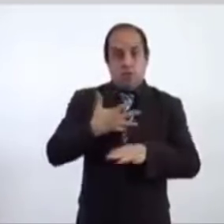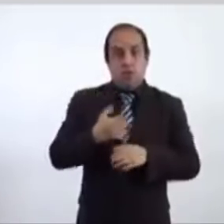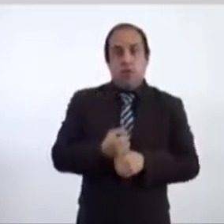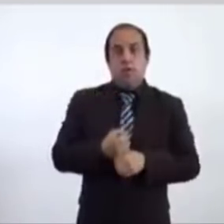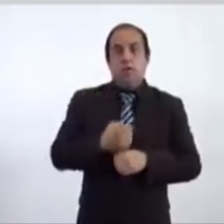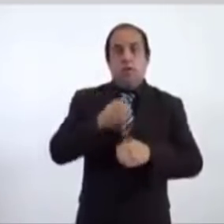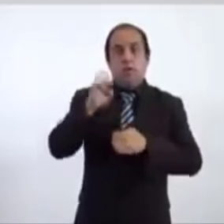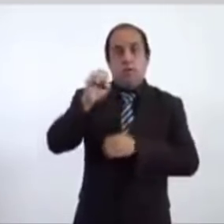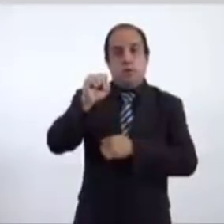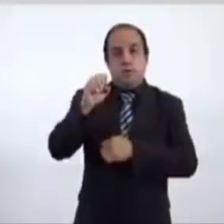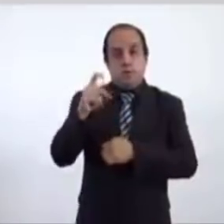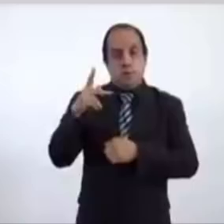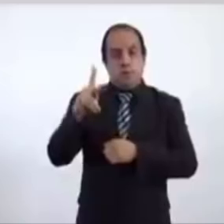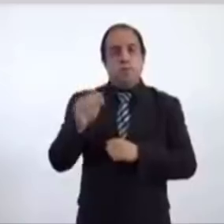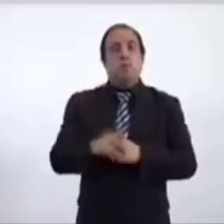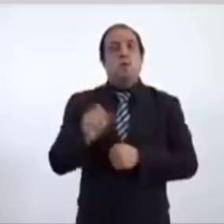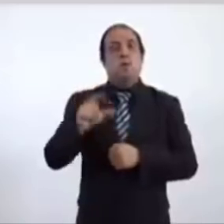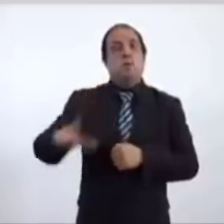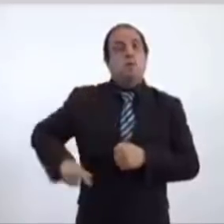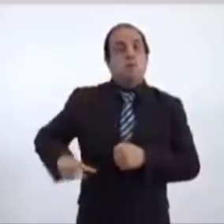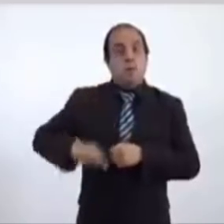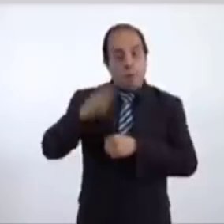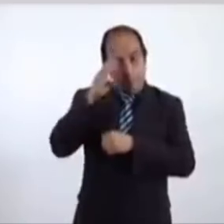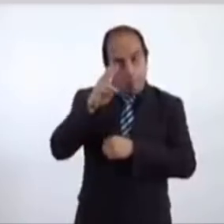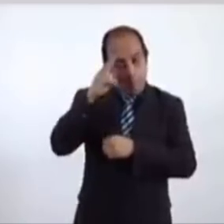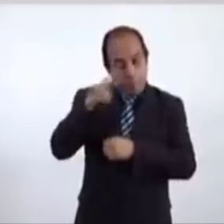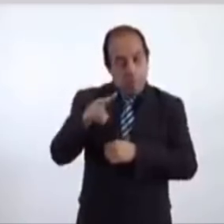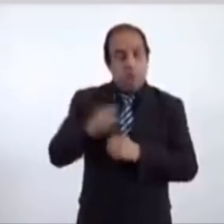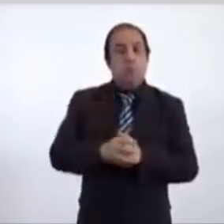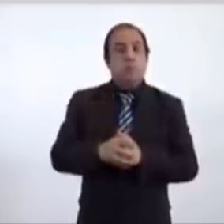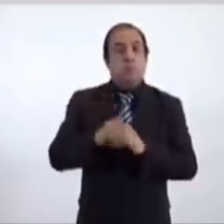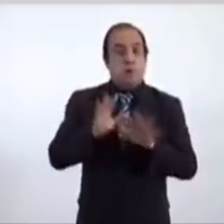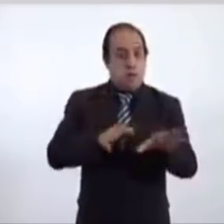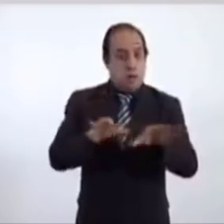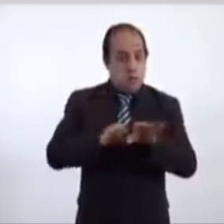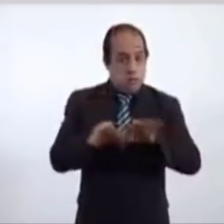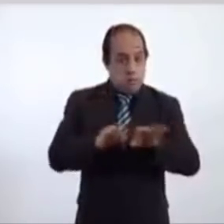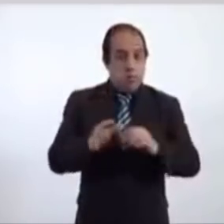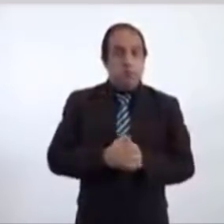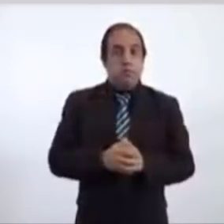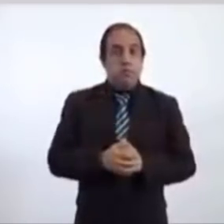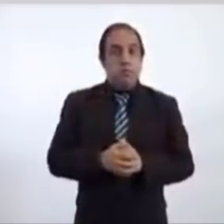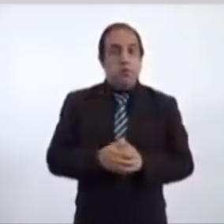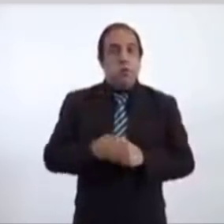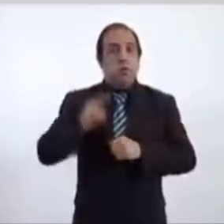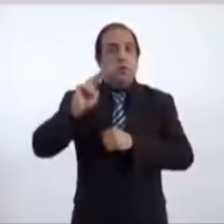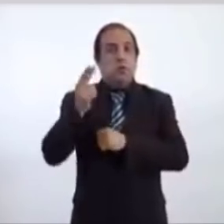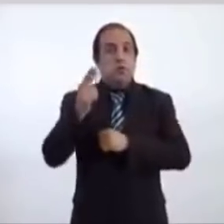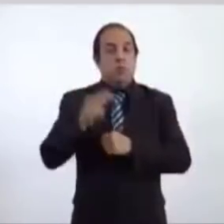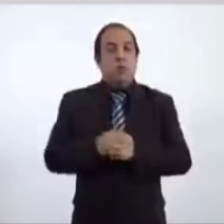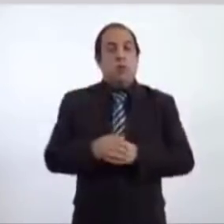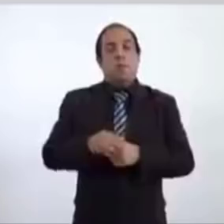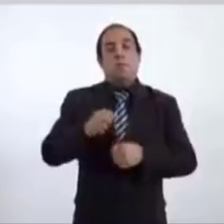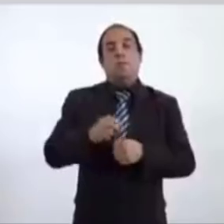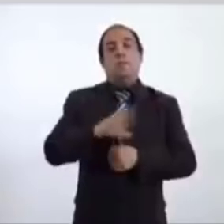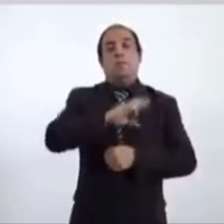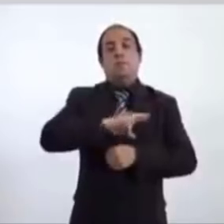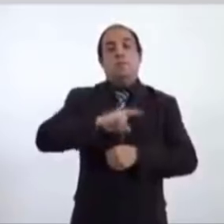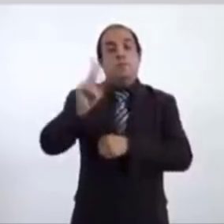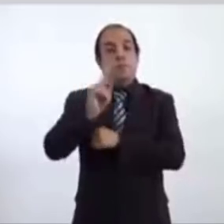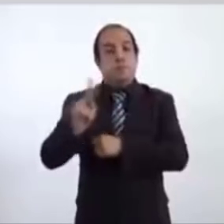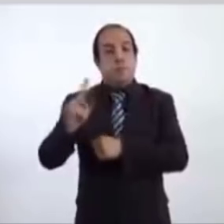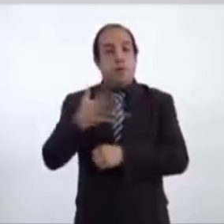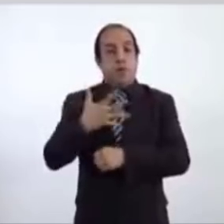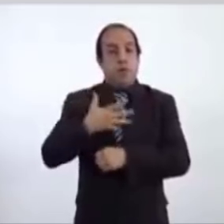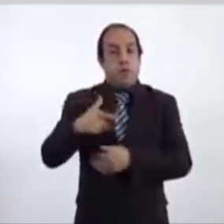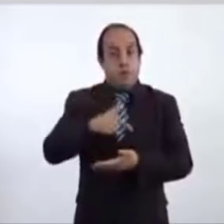de Educación Pública y el Gobierno de México, obviamente. Y estamos trabajando con las universidades privadas y públicas que tienen